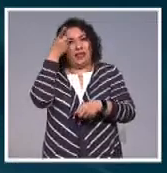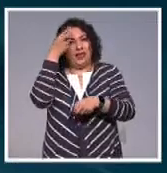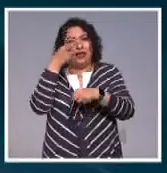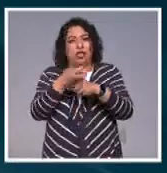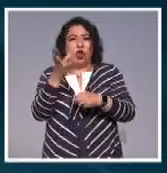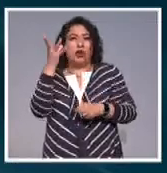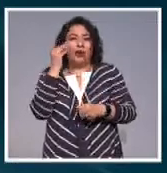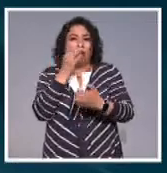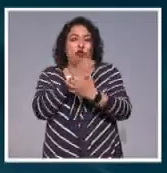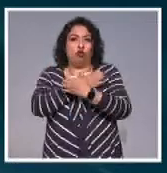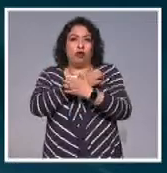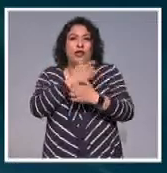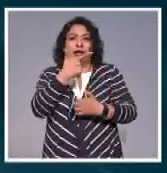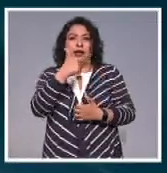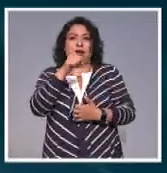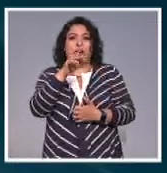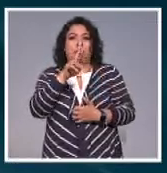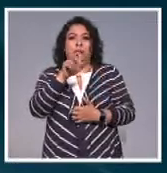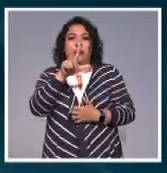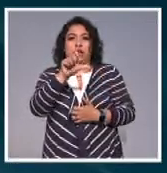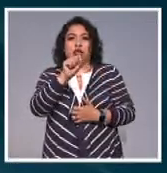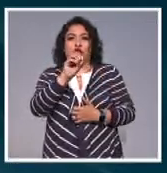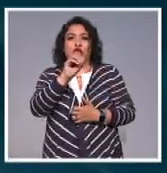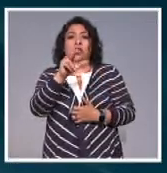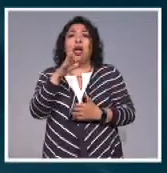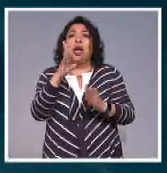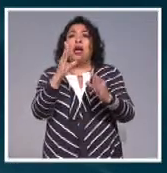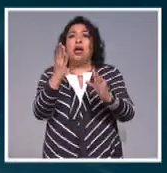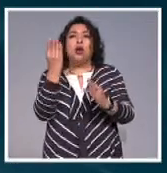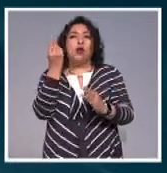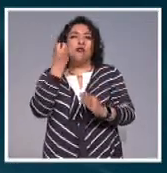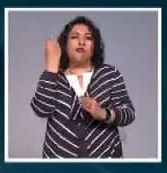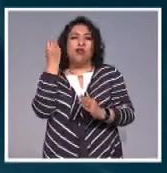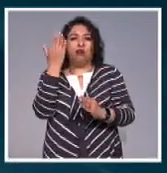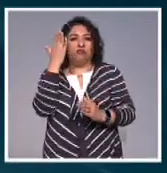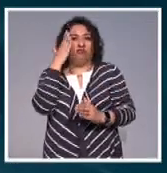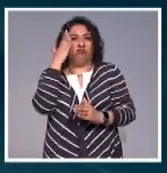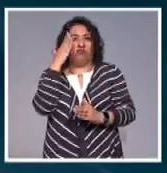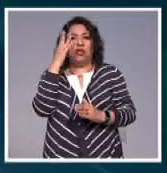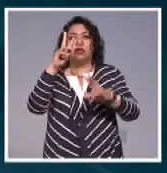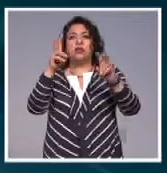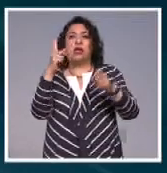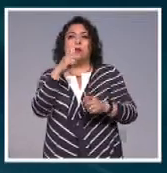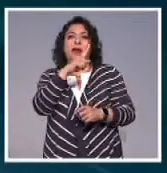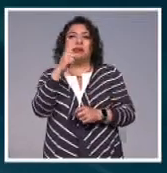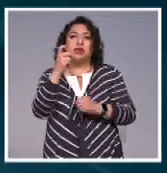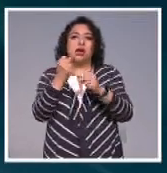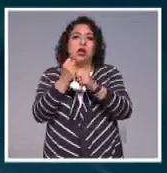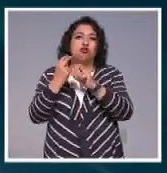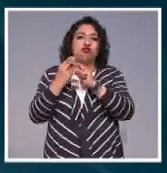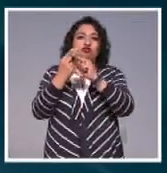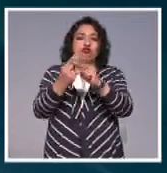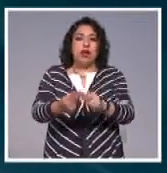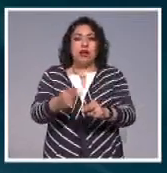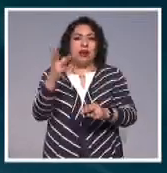de radioeducación, Gabriel Sosa Plata, impartió la conferencia magistral 100 años de la radio en